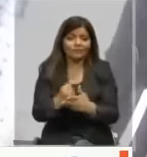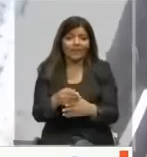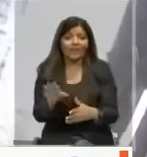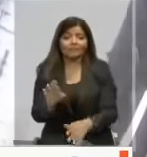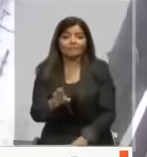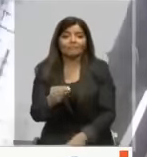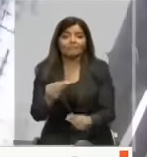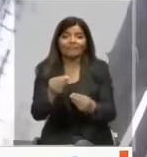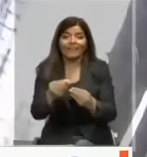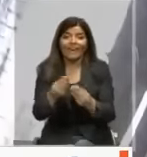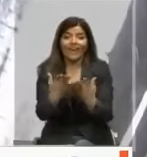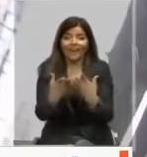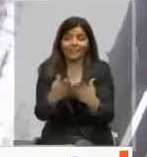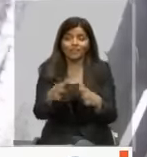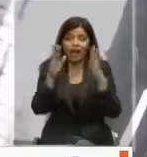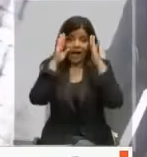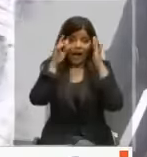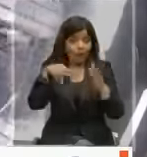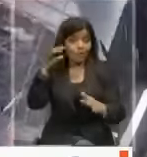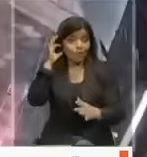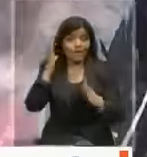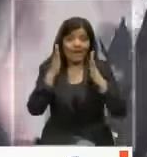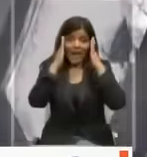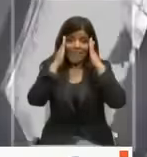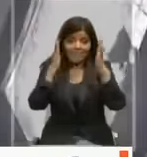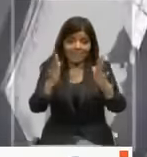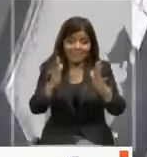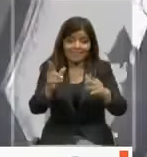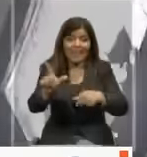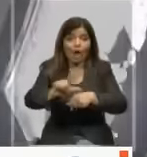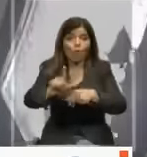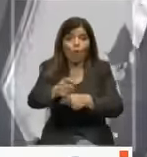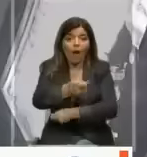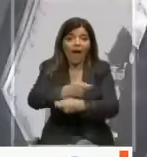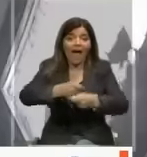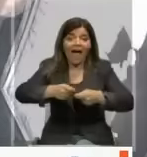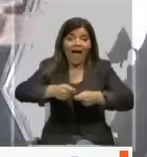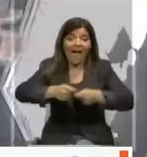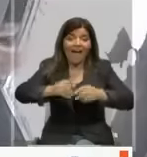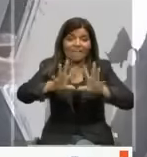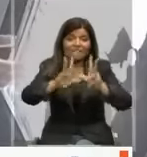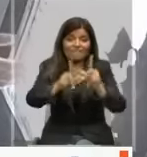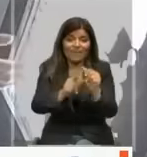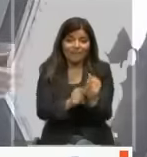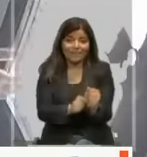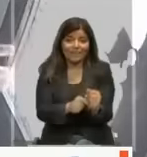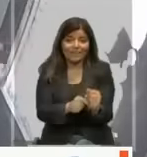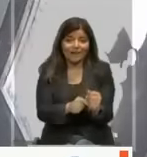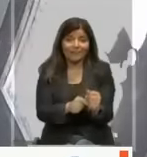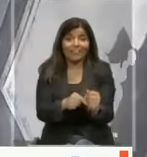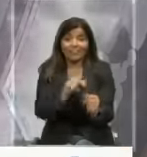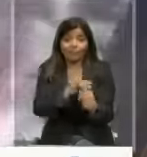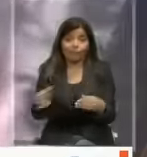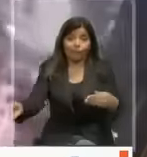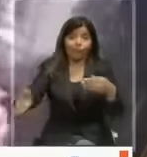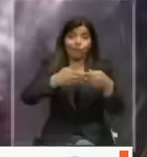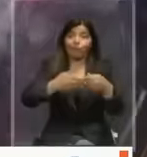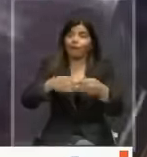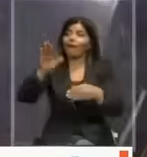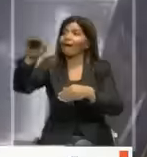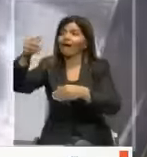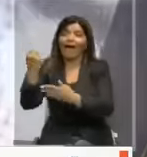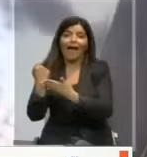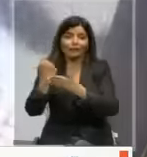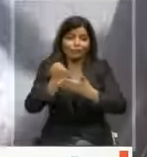Ocurrió mientras atendía en el negocio familiar en Valdivia. Tras dejarlo encerrado, fue a pedir ayuda.